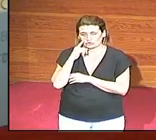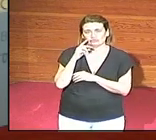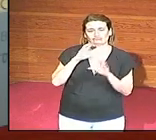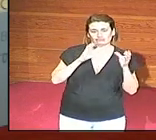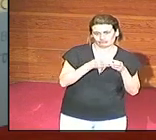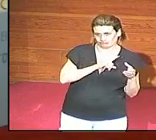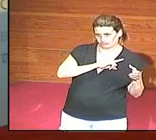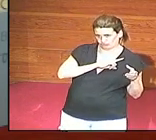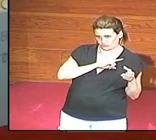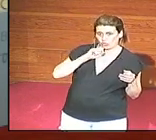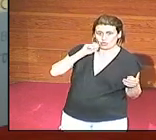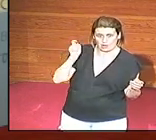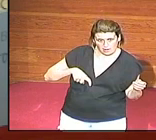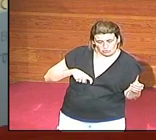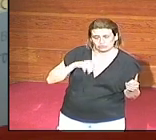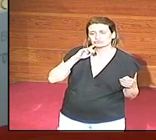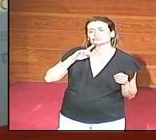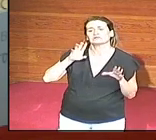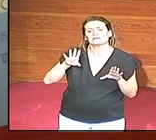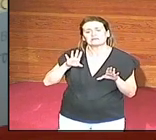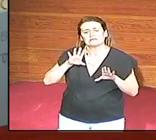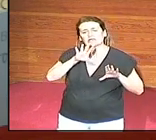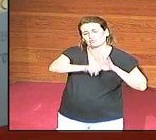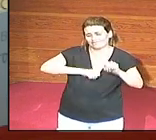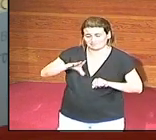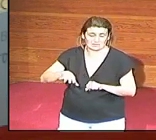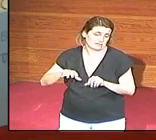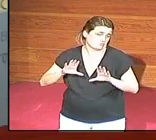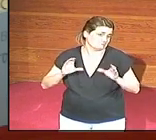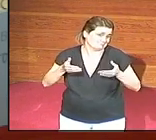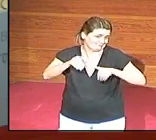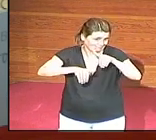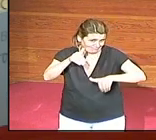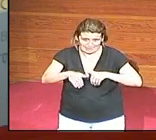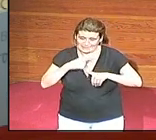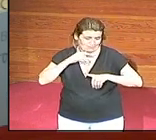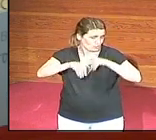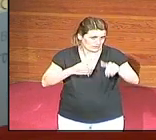ucranianos y lo que hacen es tomar el colegio electoral y no se puede votar.